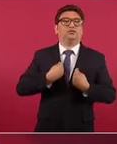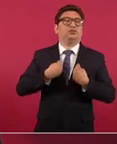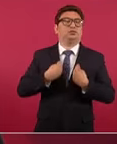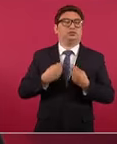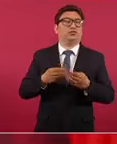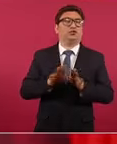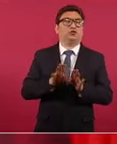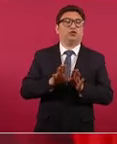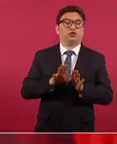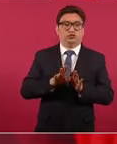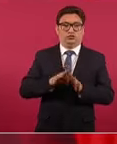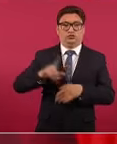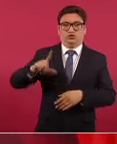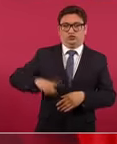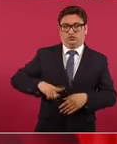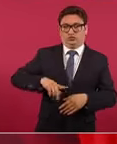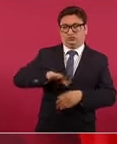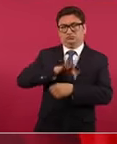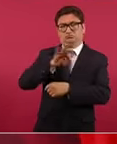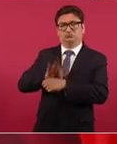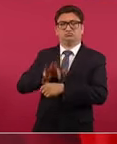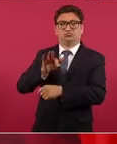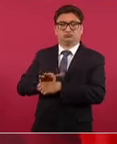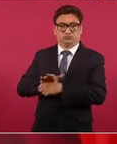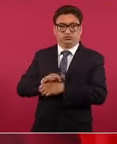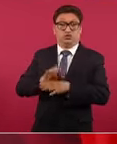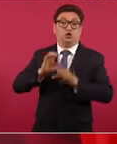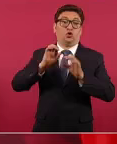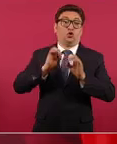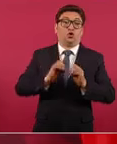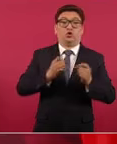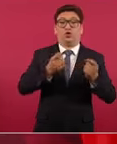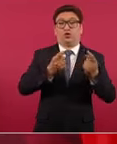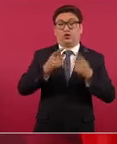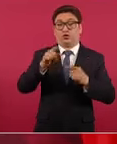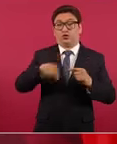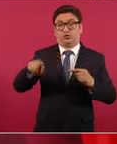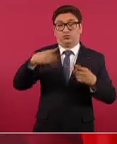al amparo del régimen o los jefes